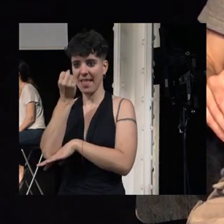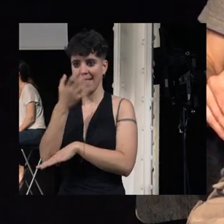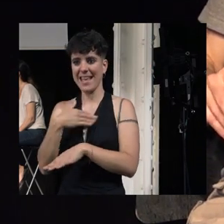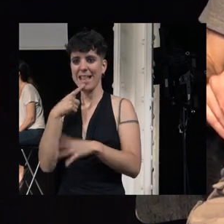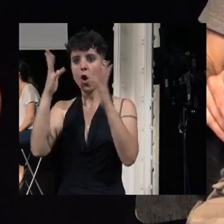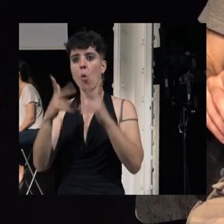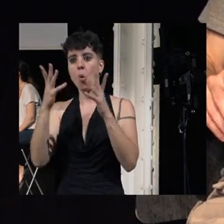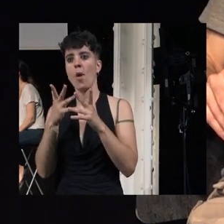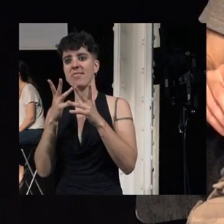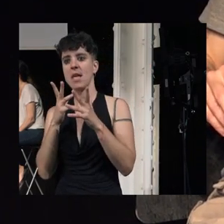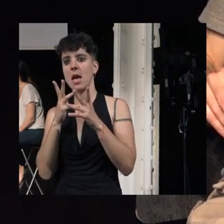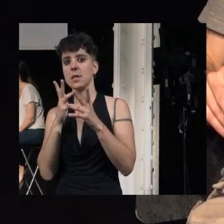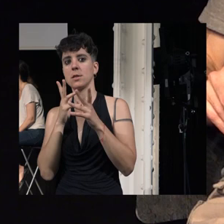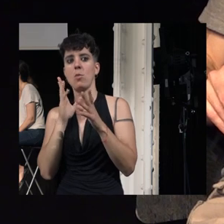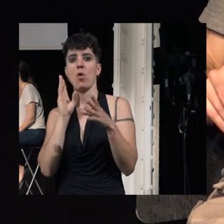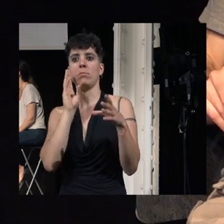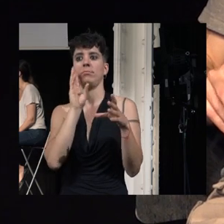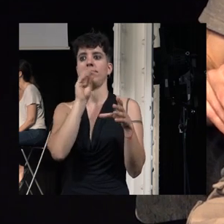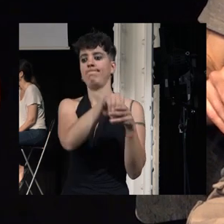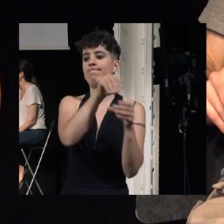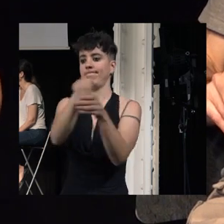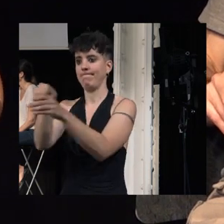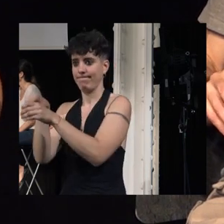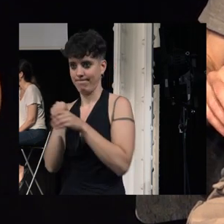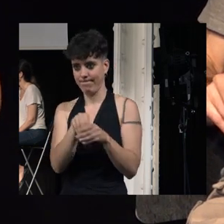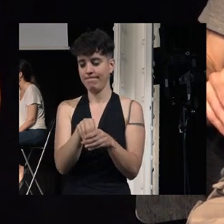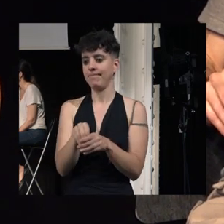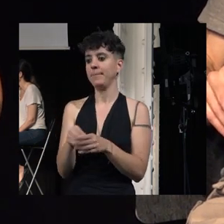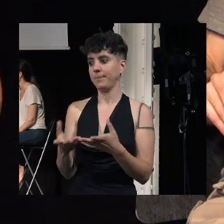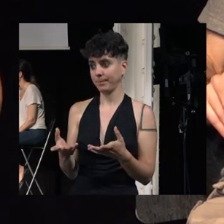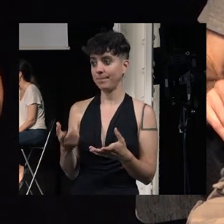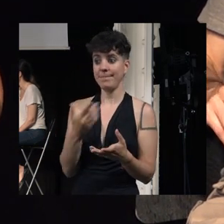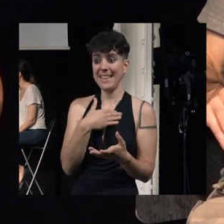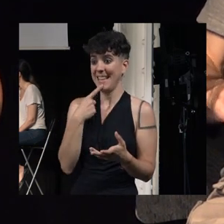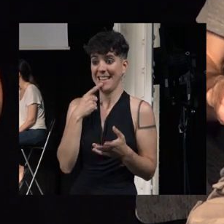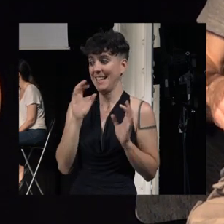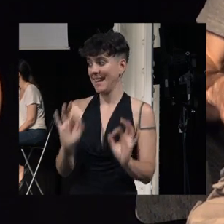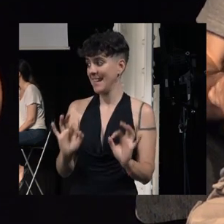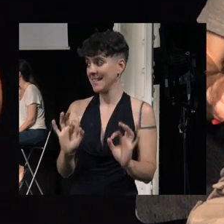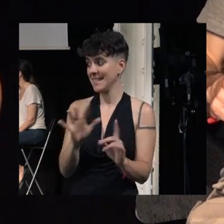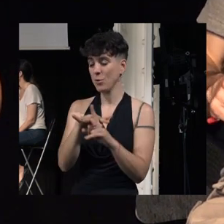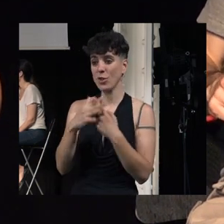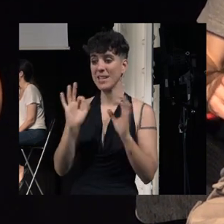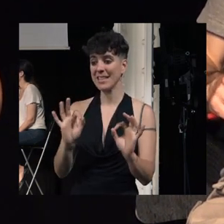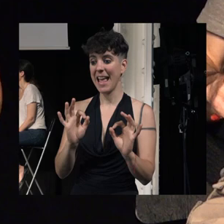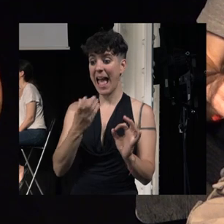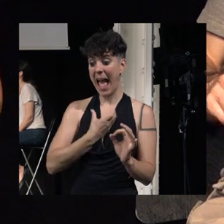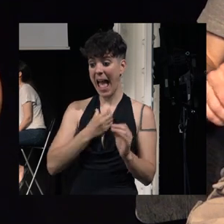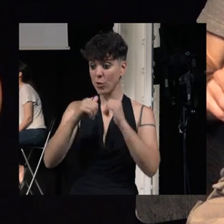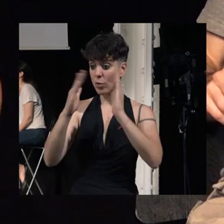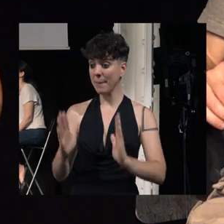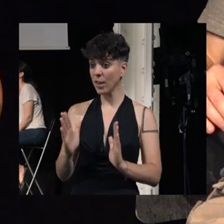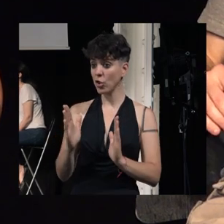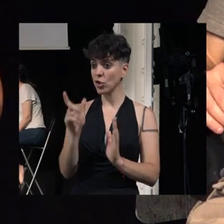y nos las comemos, hasta, ¿no? Como aquello te la comerás con patatas. Y está ahí, o sea, los ayuntamientos no pueden contratar